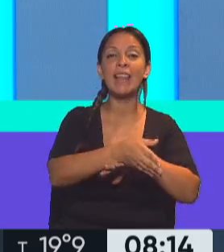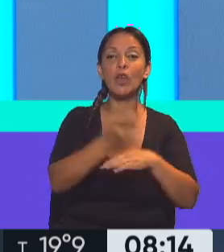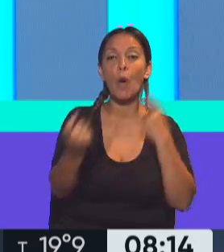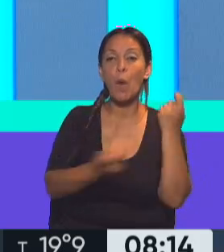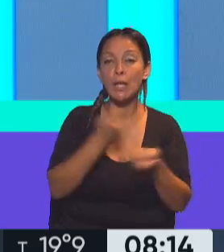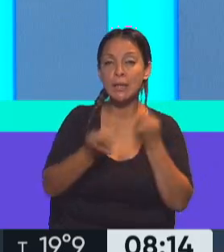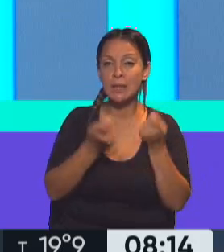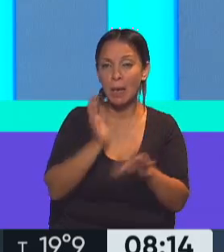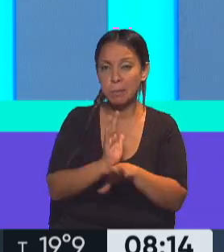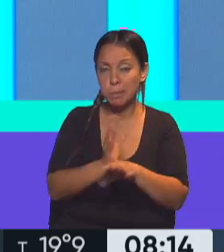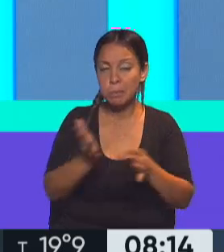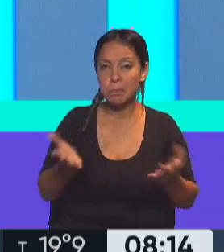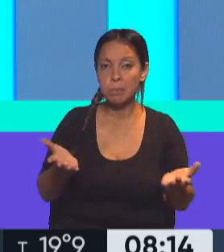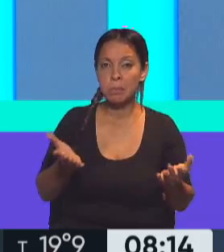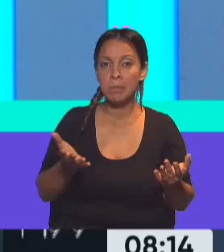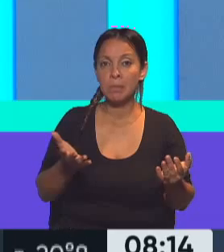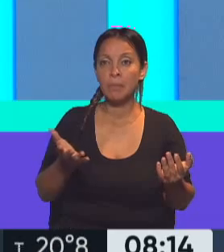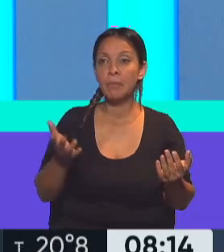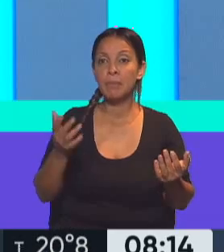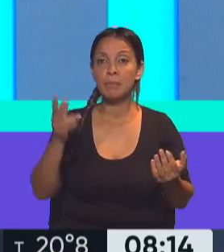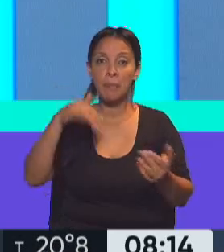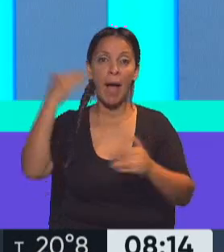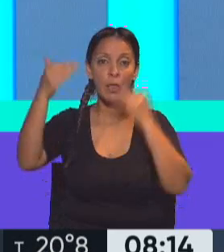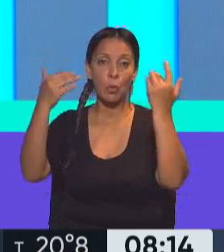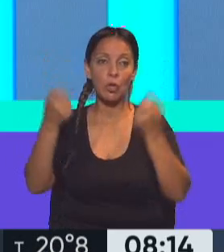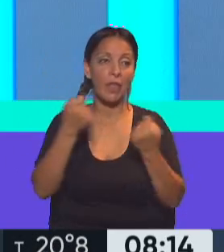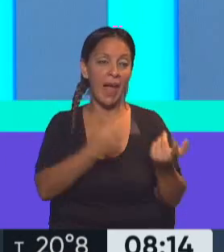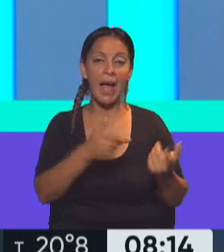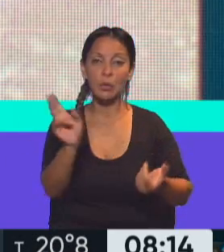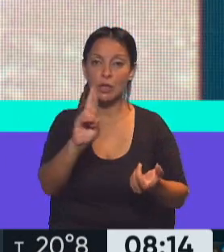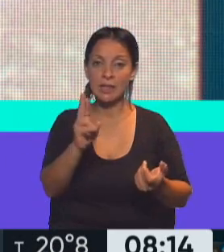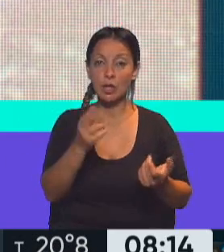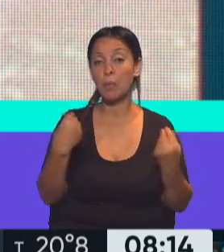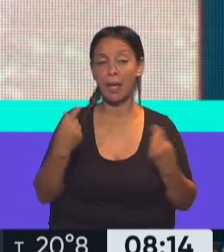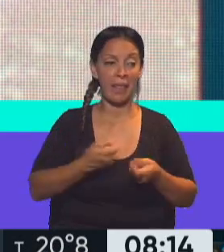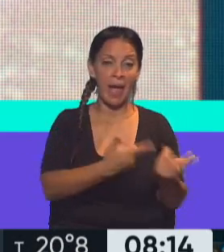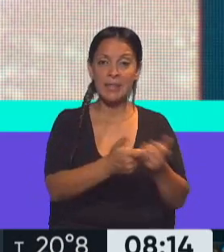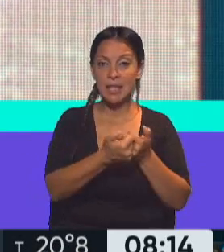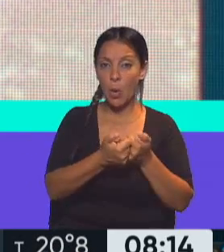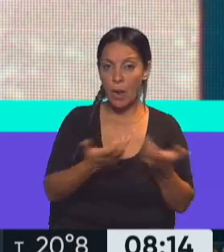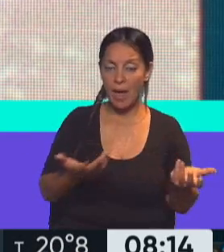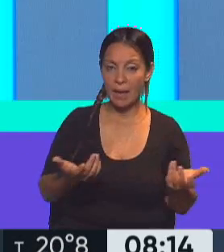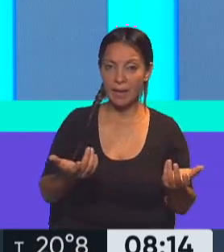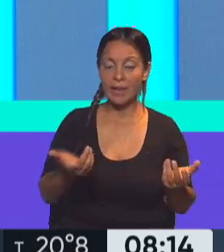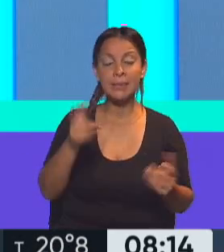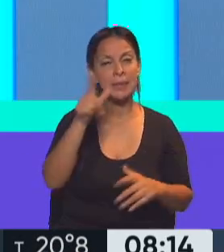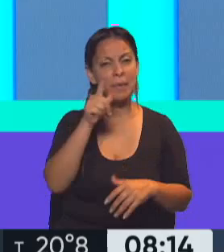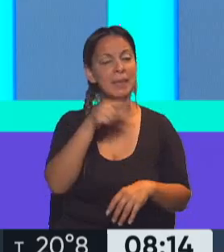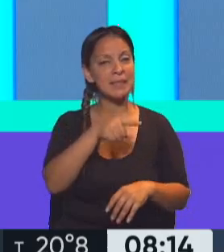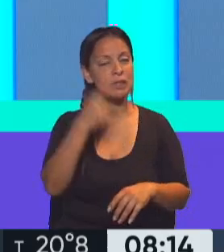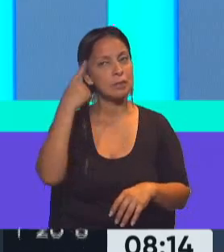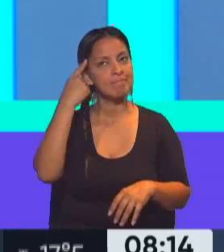los días, con la autorización de papá, mamá, de cualquier persona adulta responsable. Me parece que este es un buen